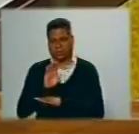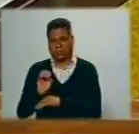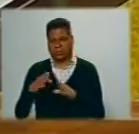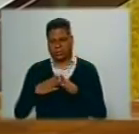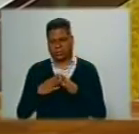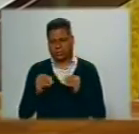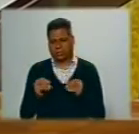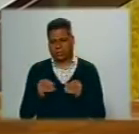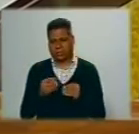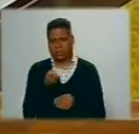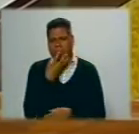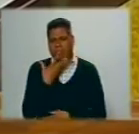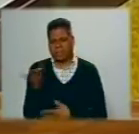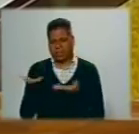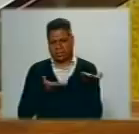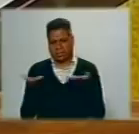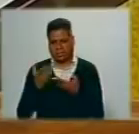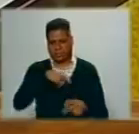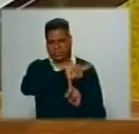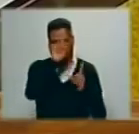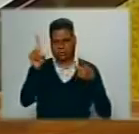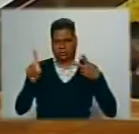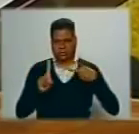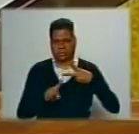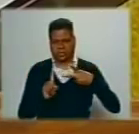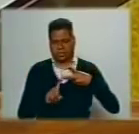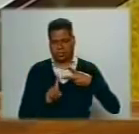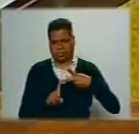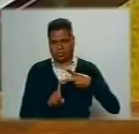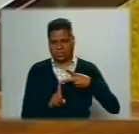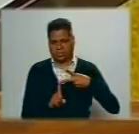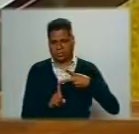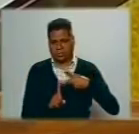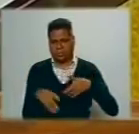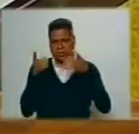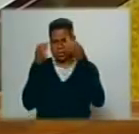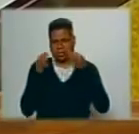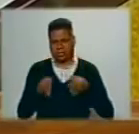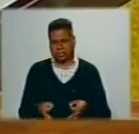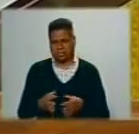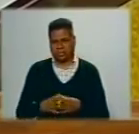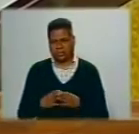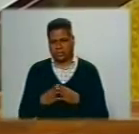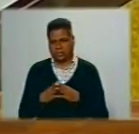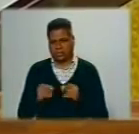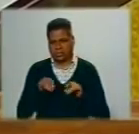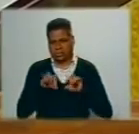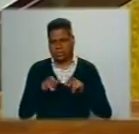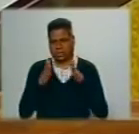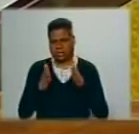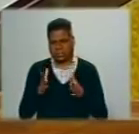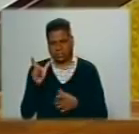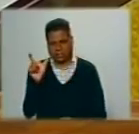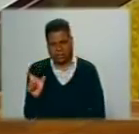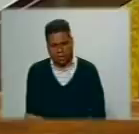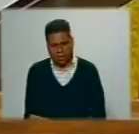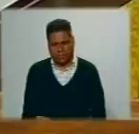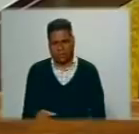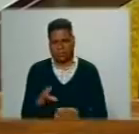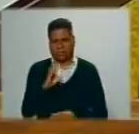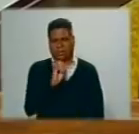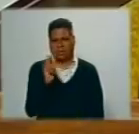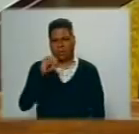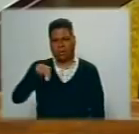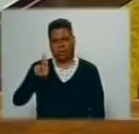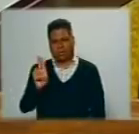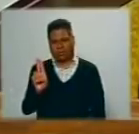bienes y servicios. Segundo, acuerdo constituyente de rechazo a la decisión del secretario general de la Organización de Naciones Unidas dirigidas